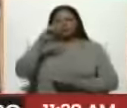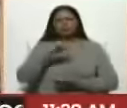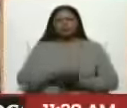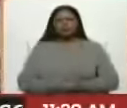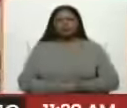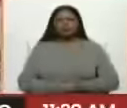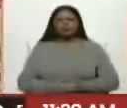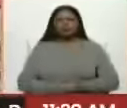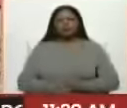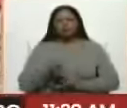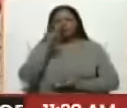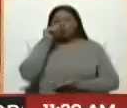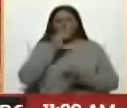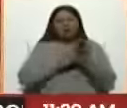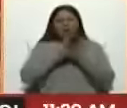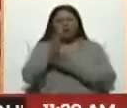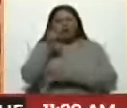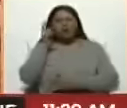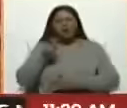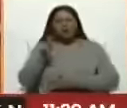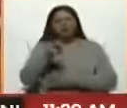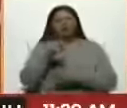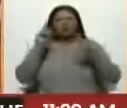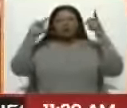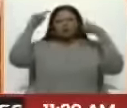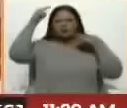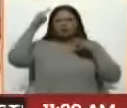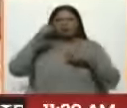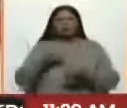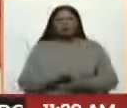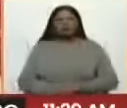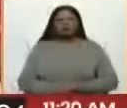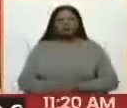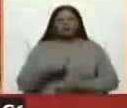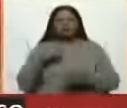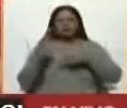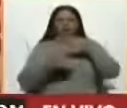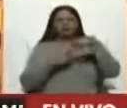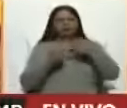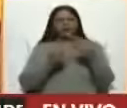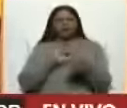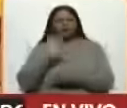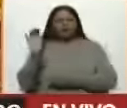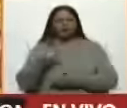nombre leal, hombre leal al pueblo, a Chávez, a la revolución, a la patria,